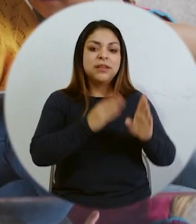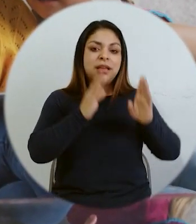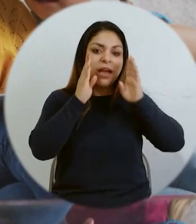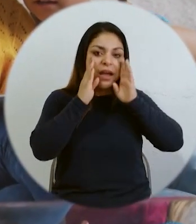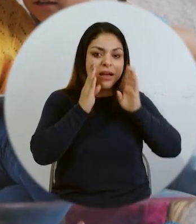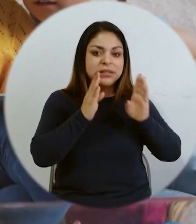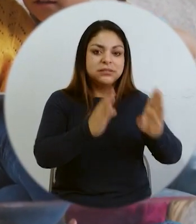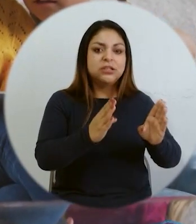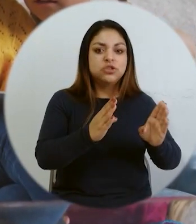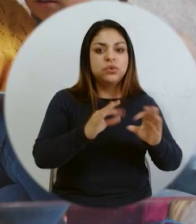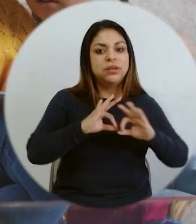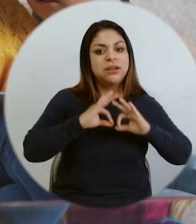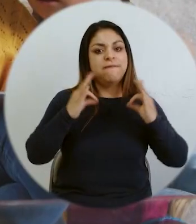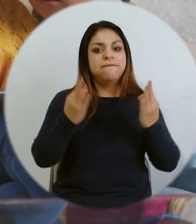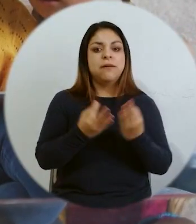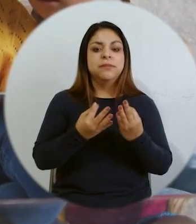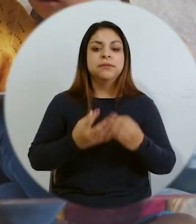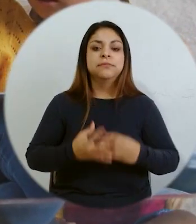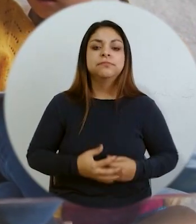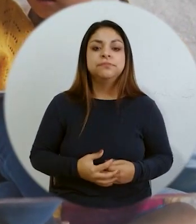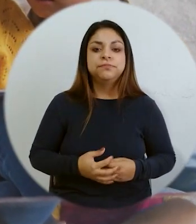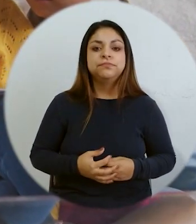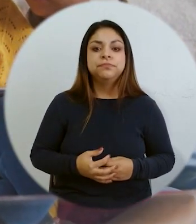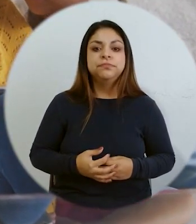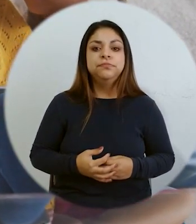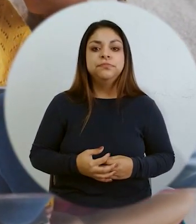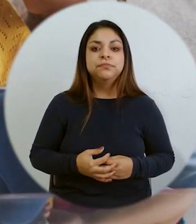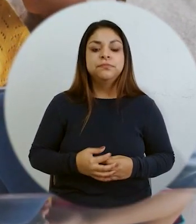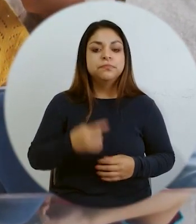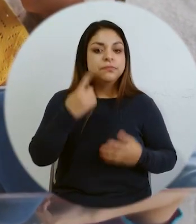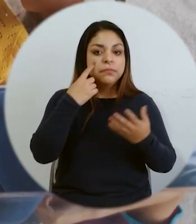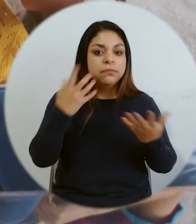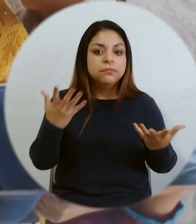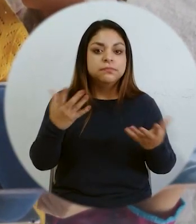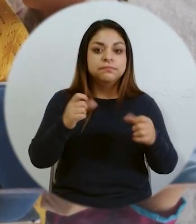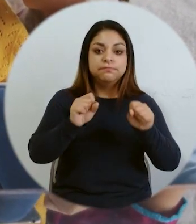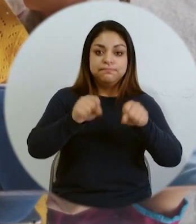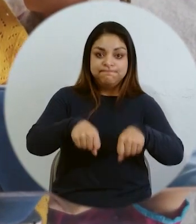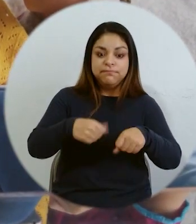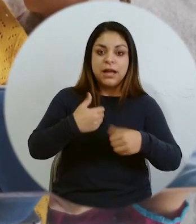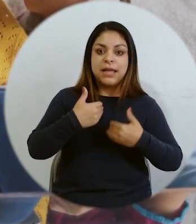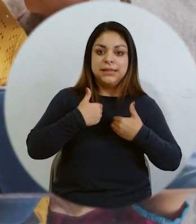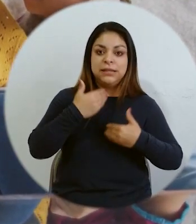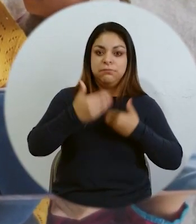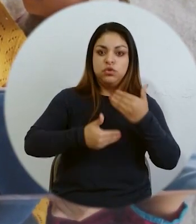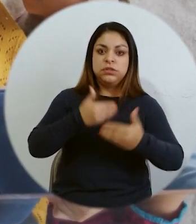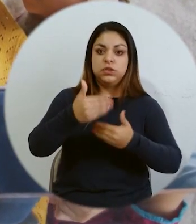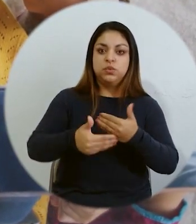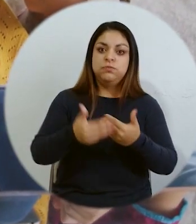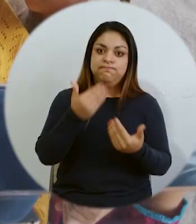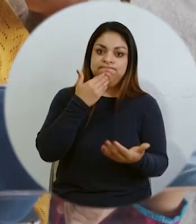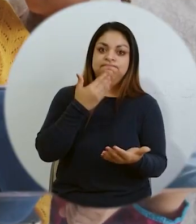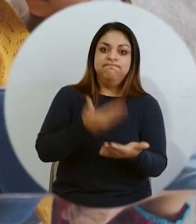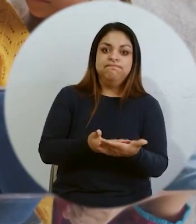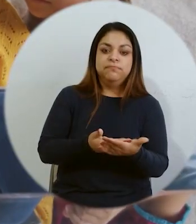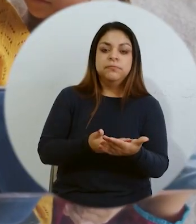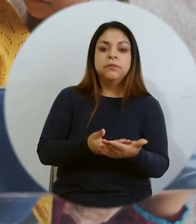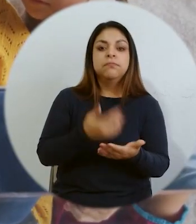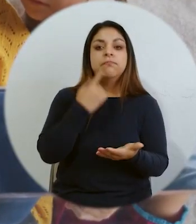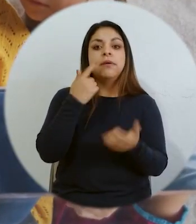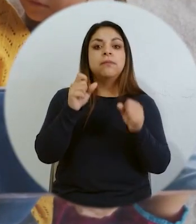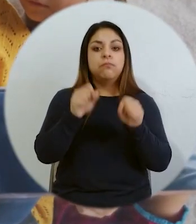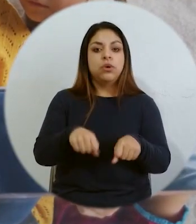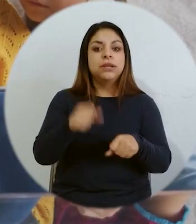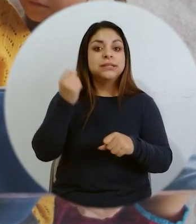tal manera que se pueda, digamos, tener procesos más sostenidos para poder entender, digamos, la realidad y poder cambiarla.